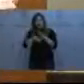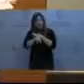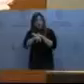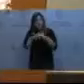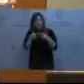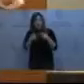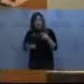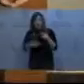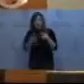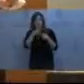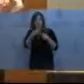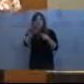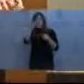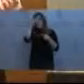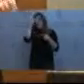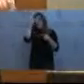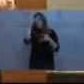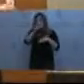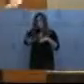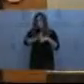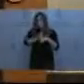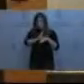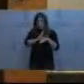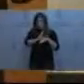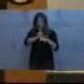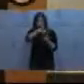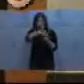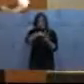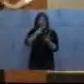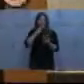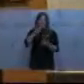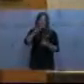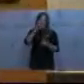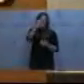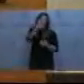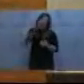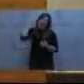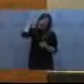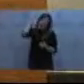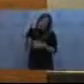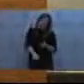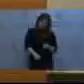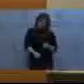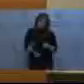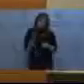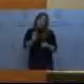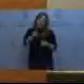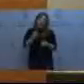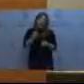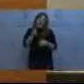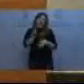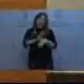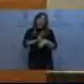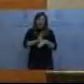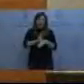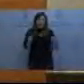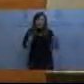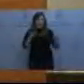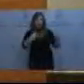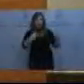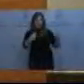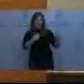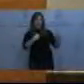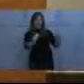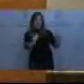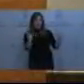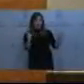de la consejería lleva 13 años, 13 largos años, o siendo viceconsejera, no, a mí no me señale porque de